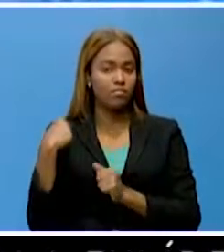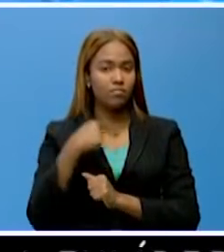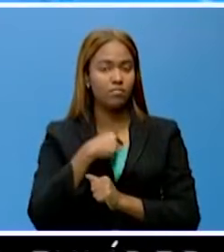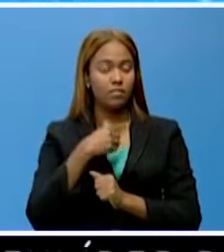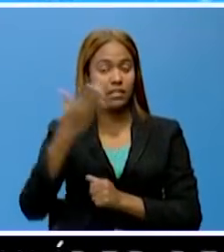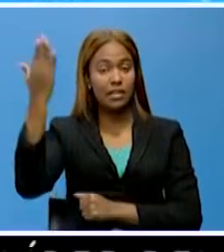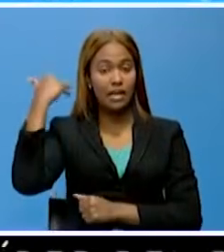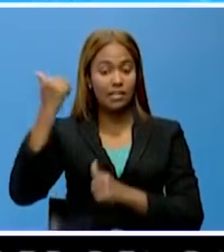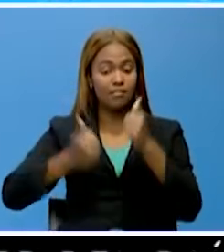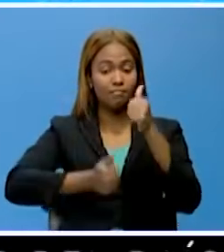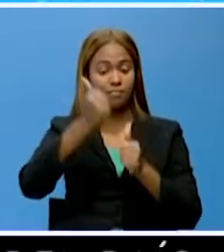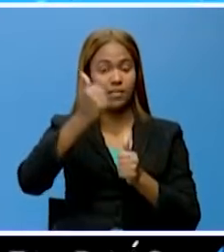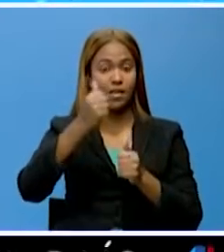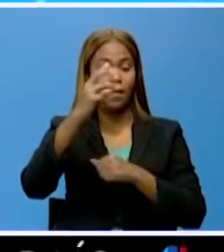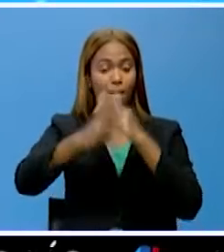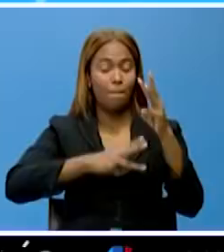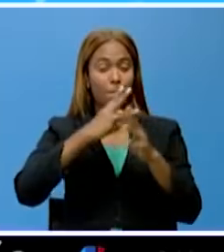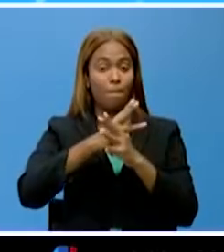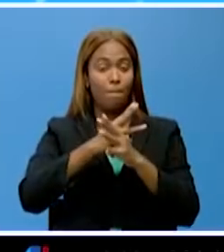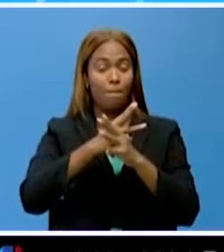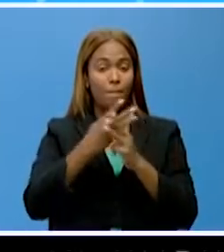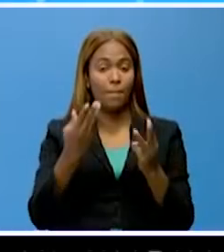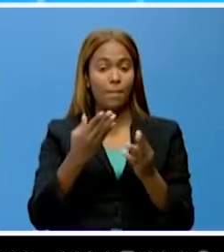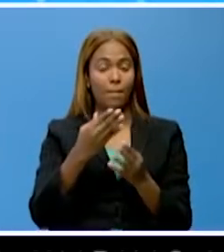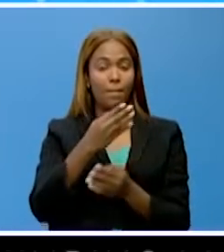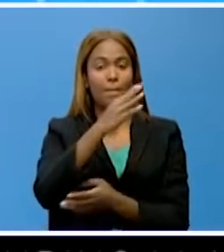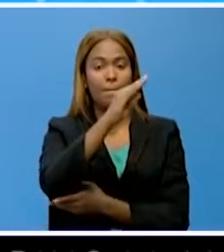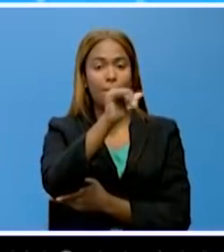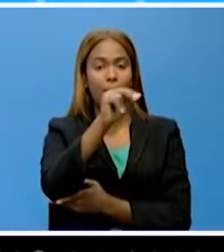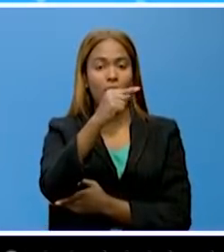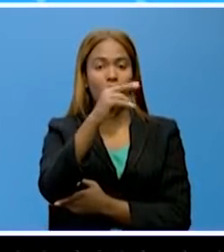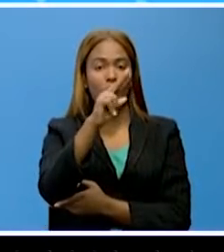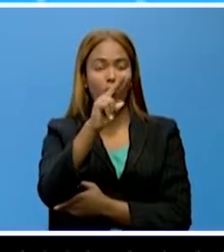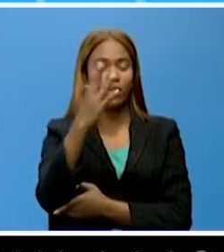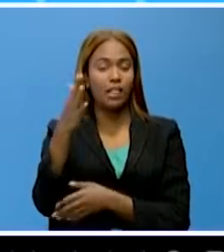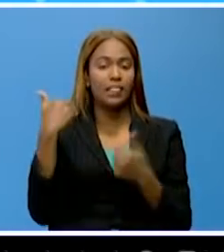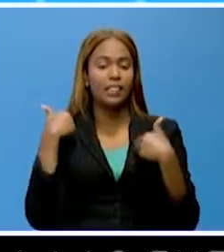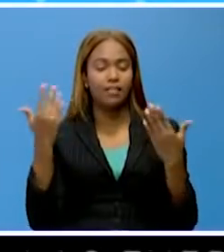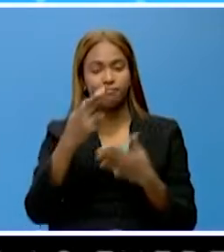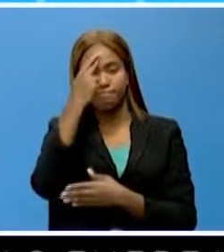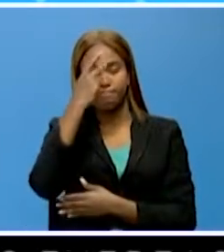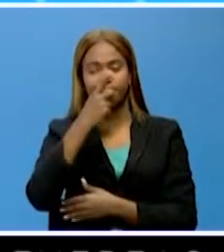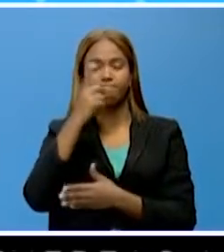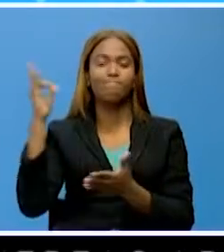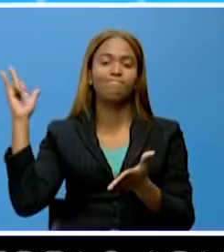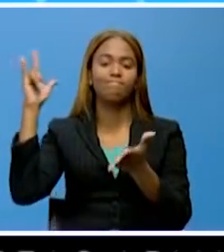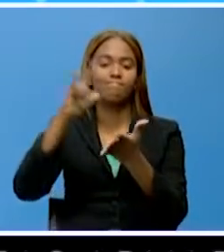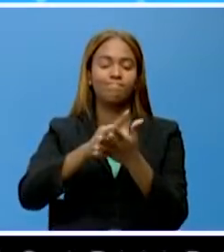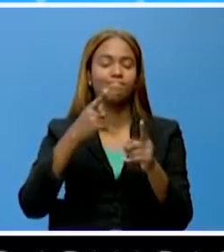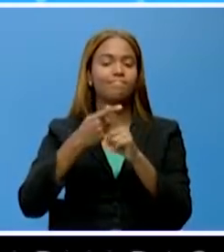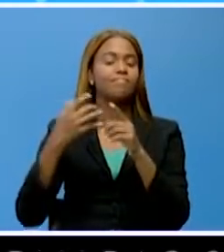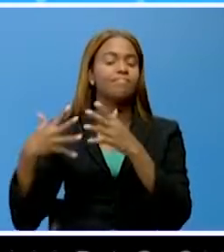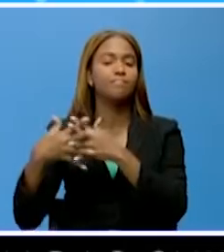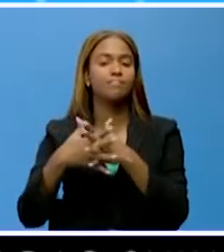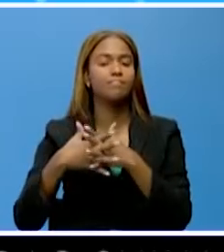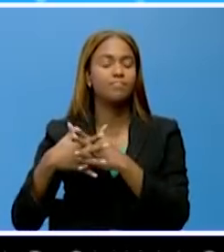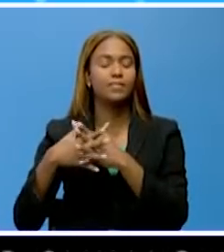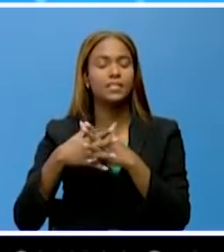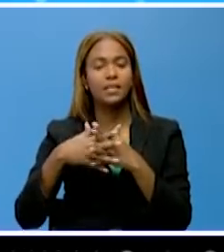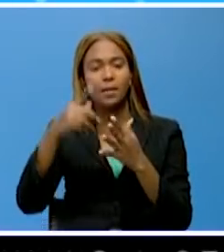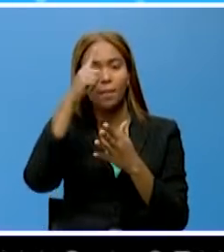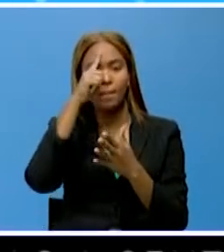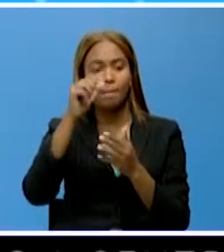ex campeón mundial Félix Mangú Valera ya se encuentra en el país, señores. Regresó desde los Estados Unidos